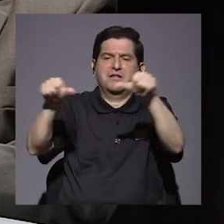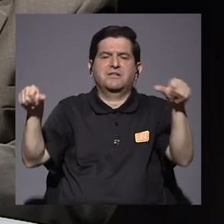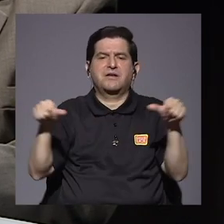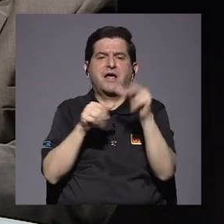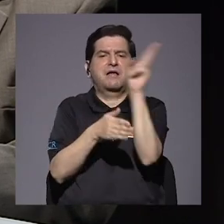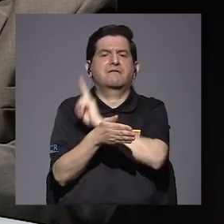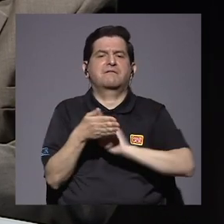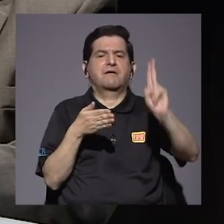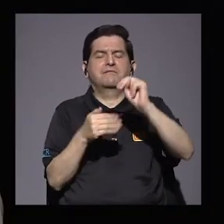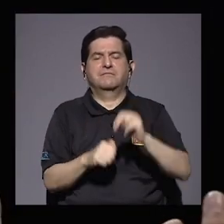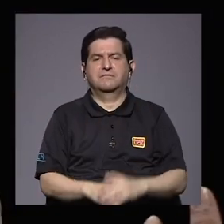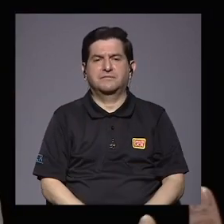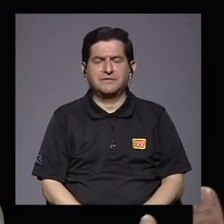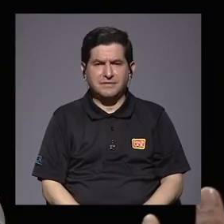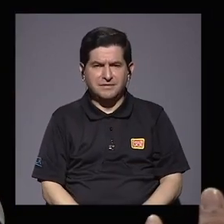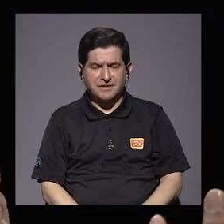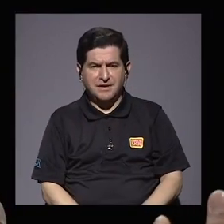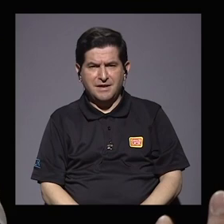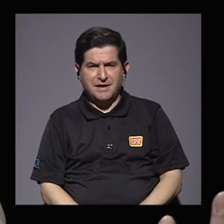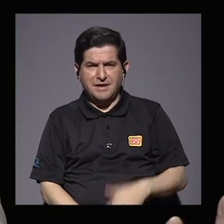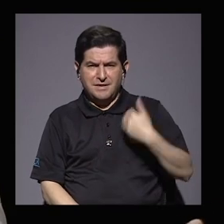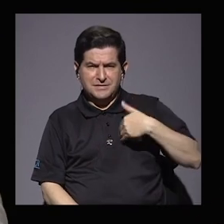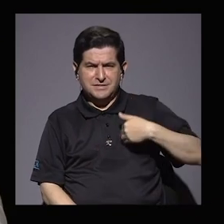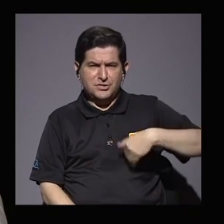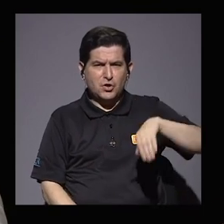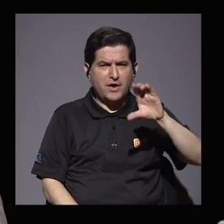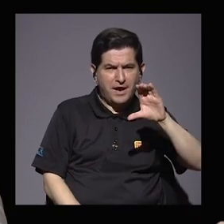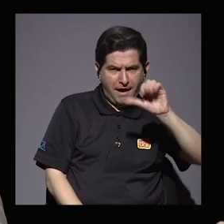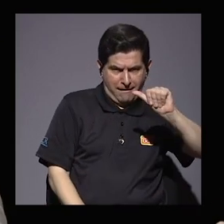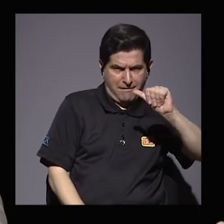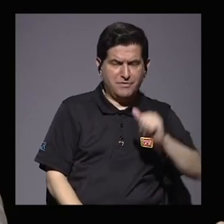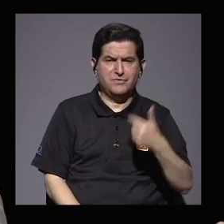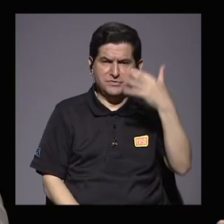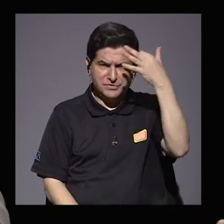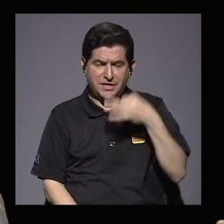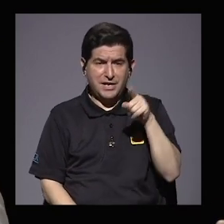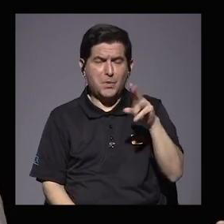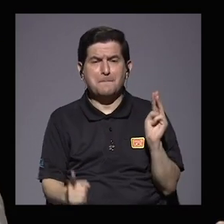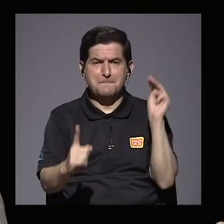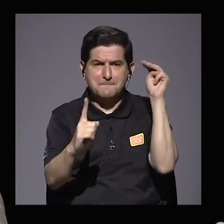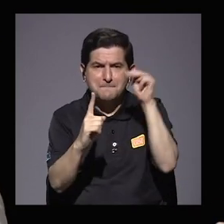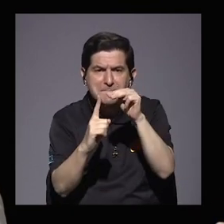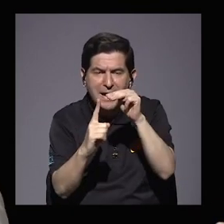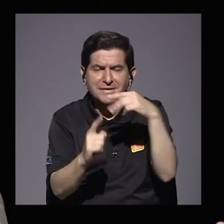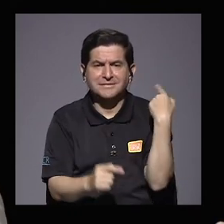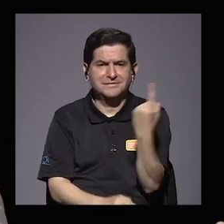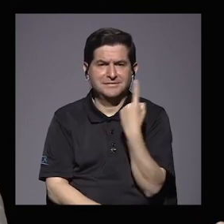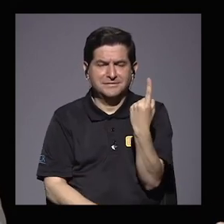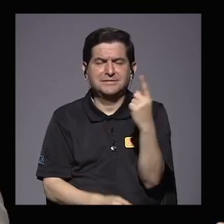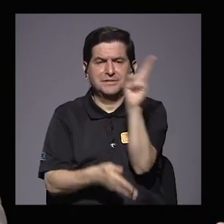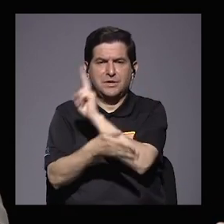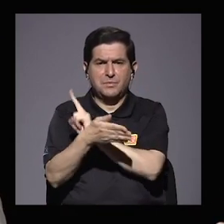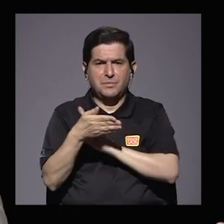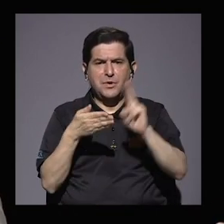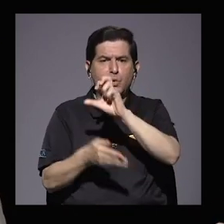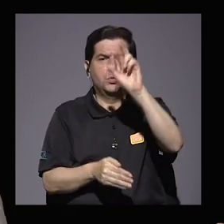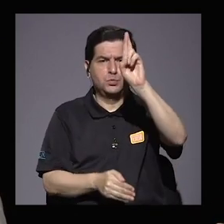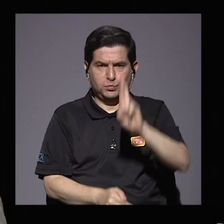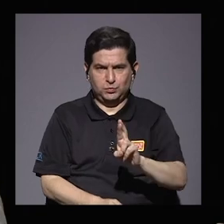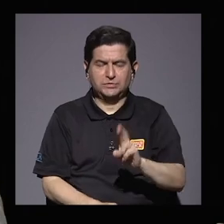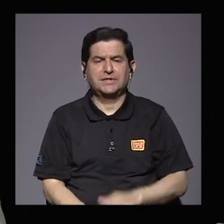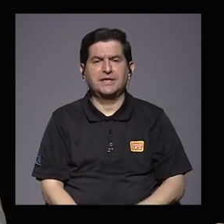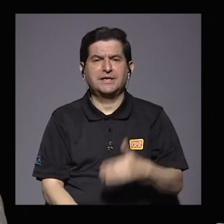aulas universitarias. Don Carlos, me parece que eso es una de las metas que siempre la Universidad de Costa